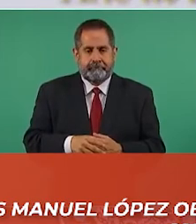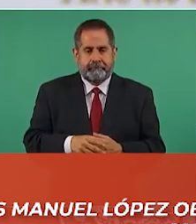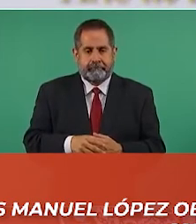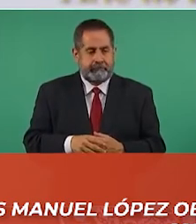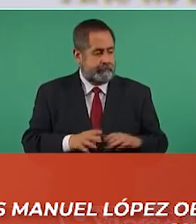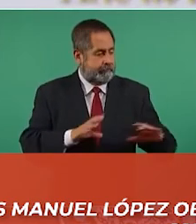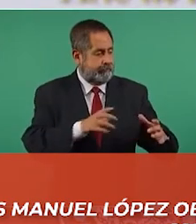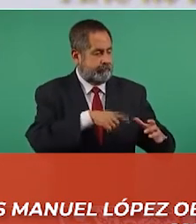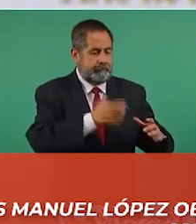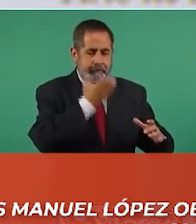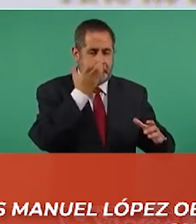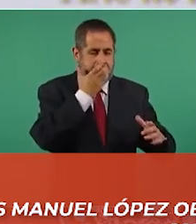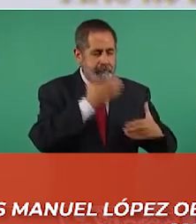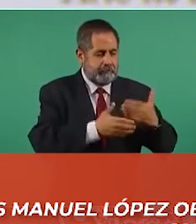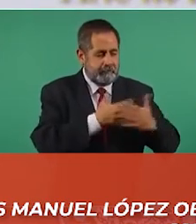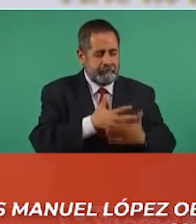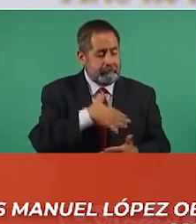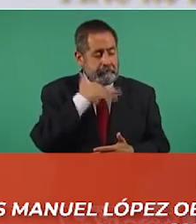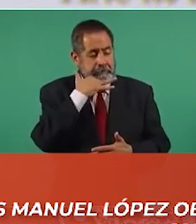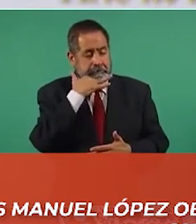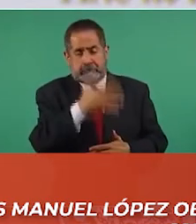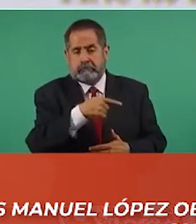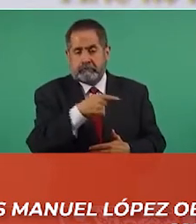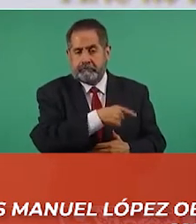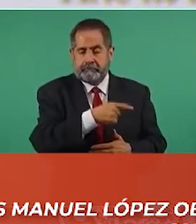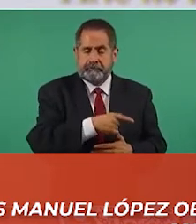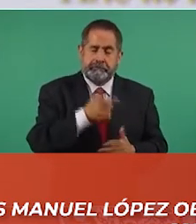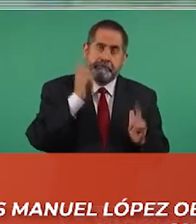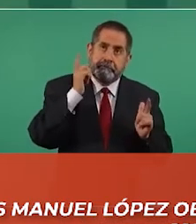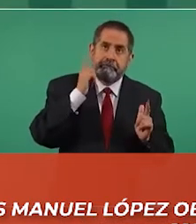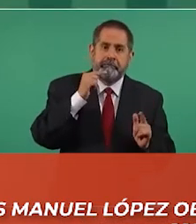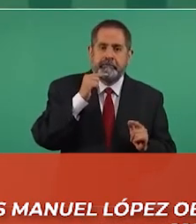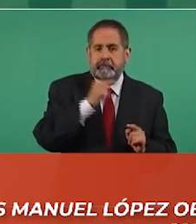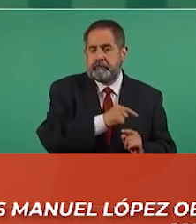el conservadurismo corrupto